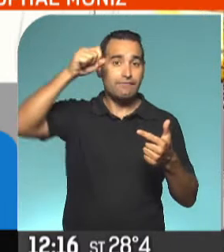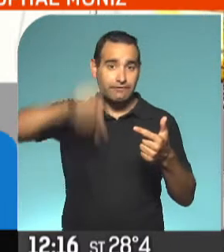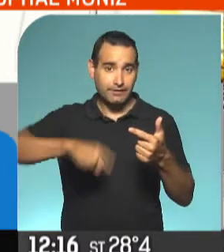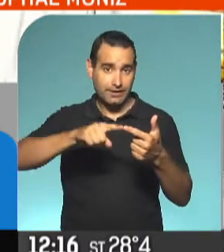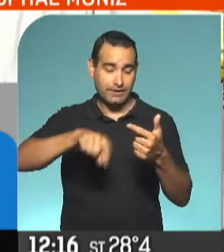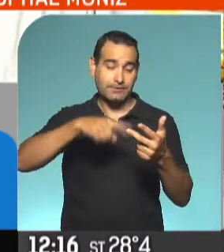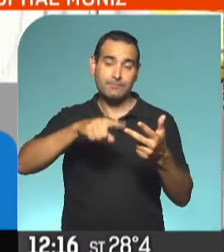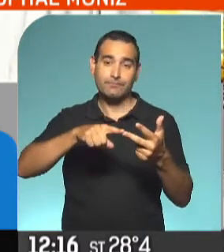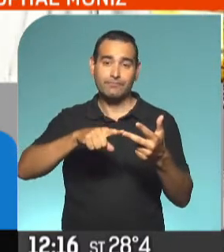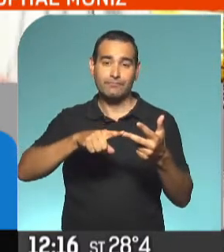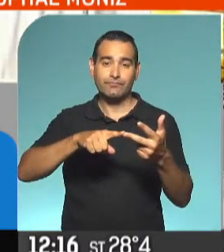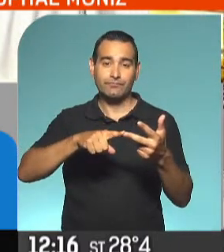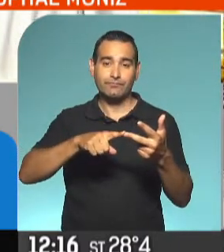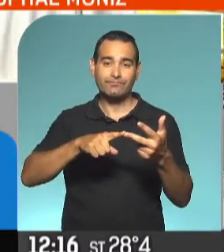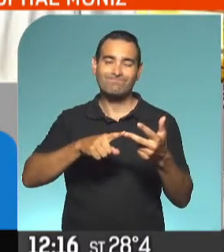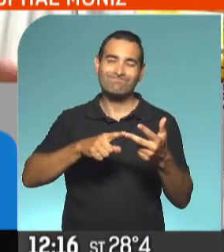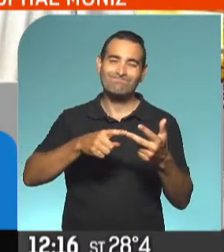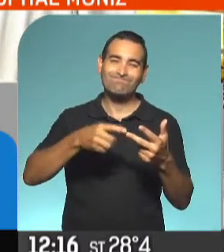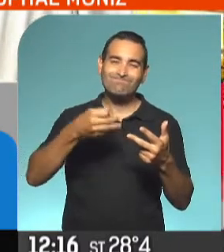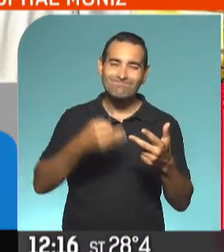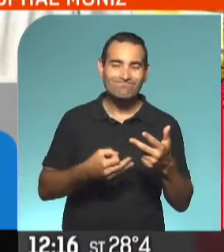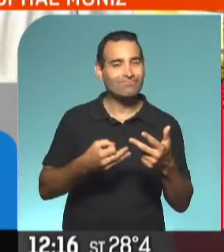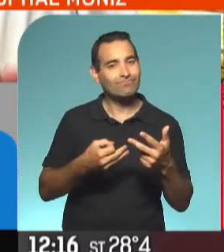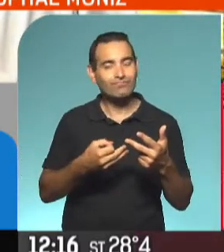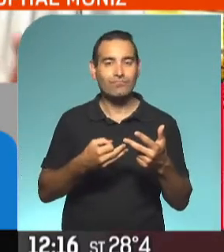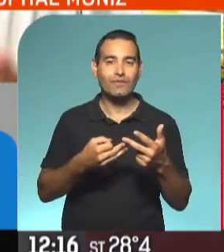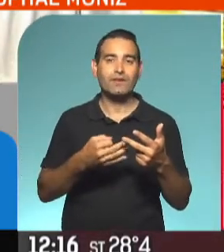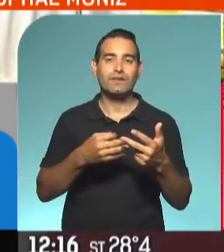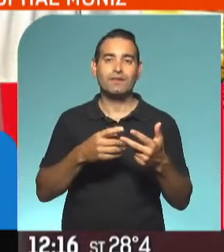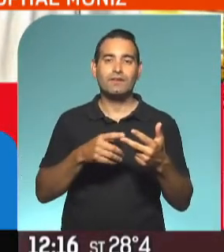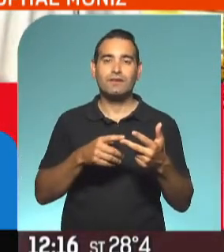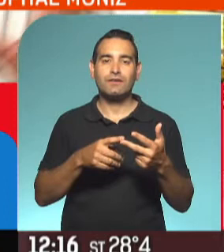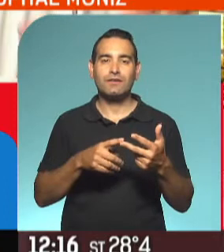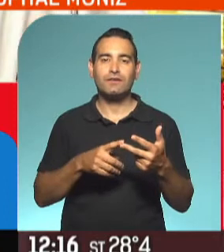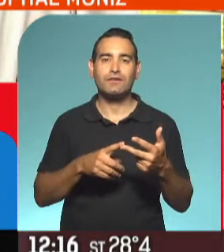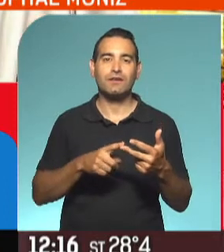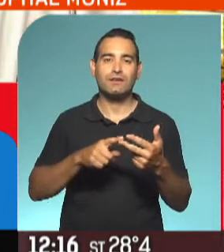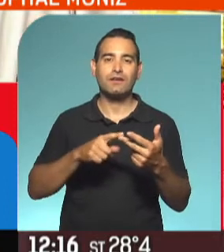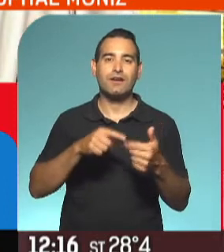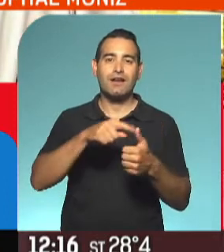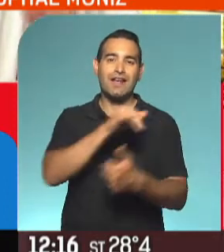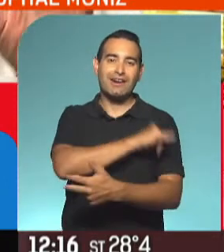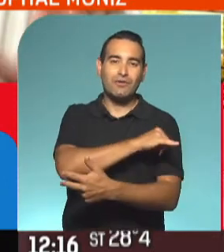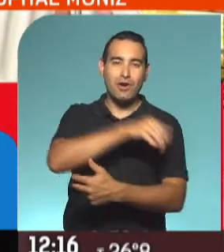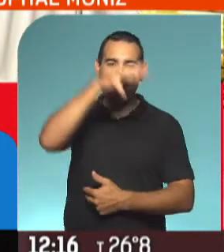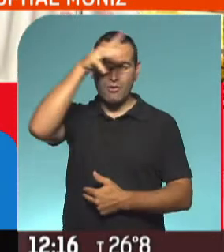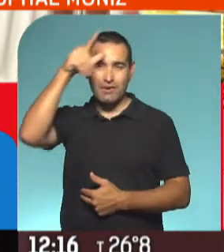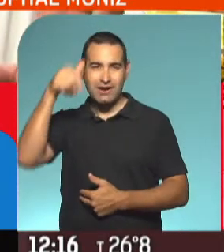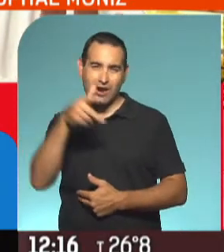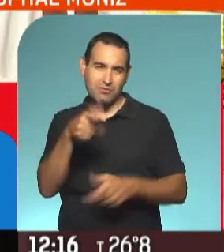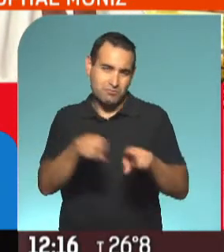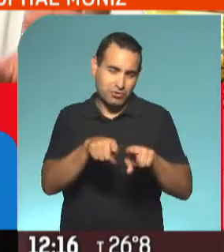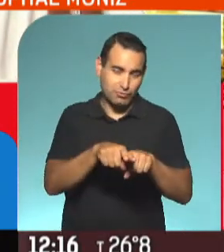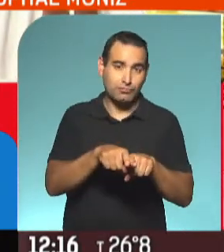una sudafricana. En realidad no se ha podido despegar fuertemente la inicialmente de Río con lo de Manaos. Y a todo esto,